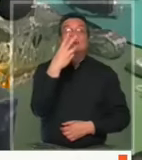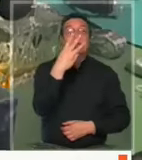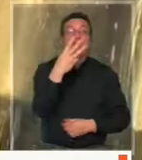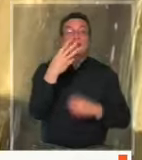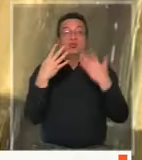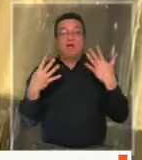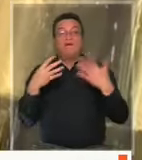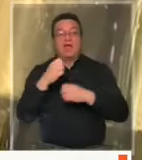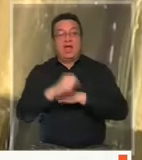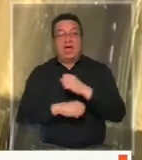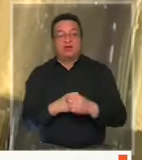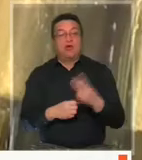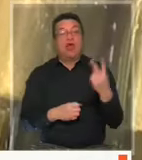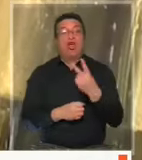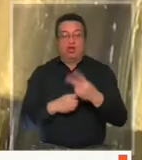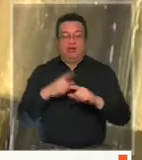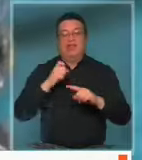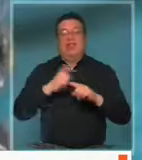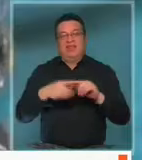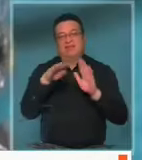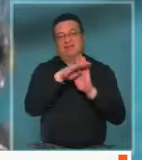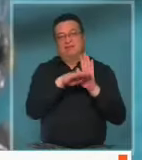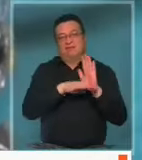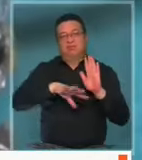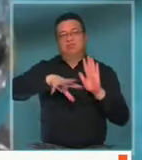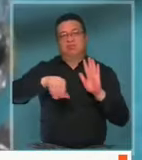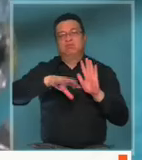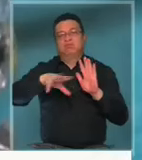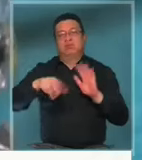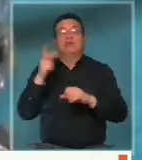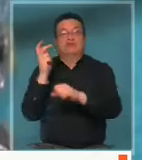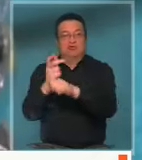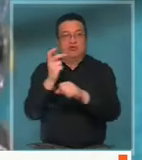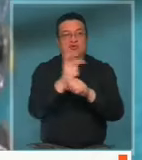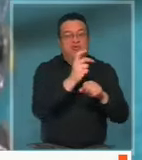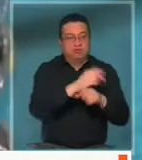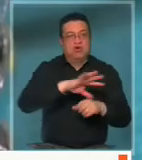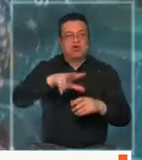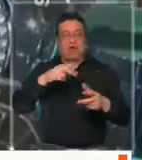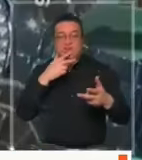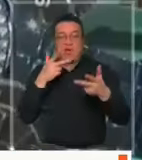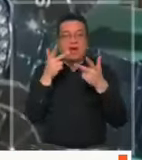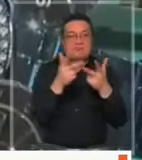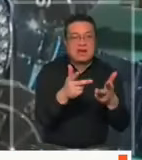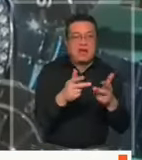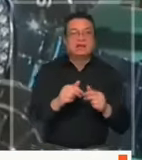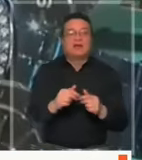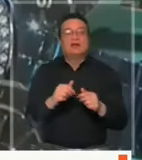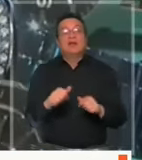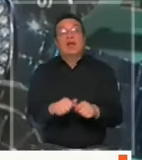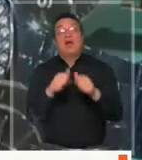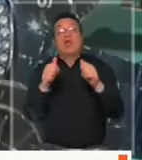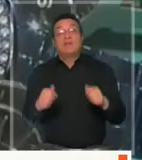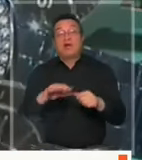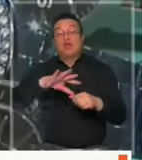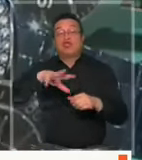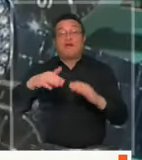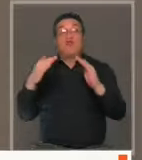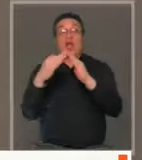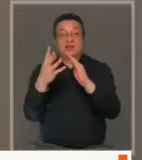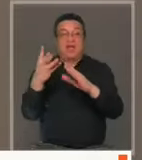años, ambos con antecedentes. Delitos contra la propiedad, robo con intimidación y, por supuesto, robo en lugar